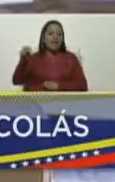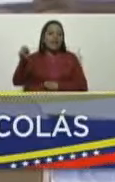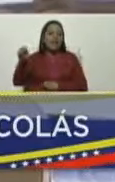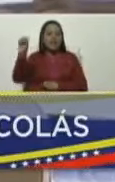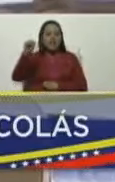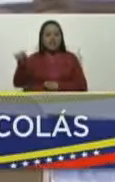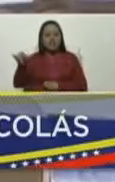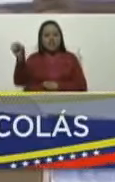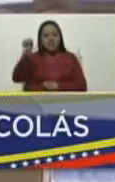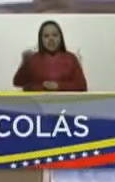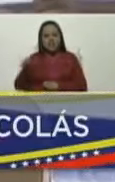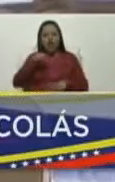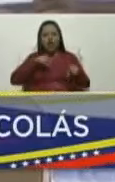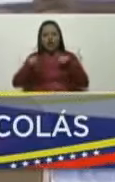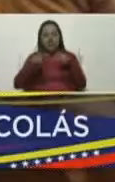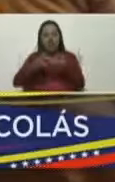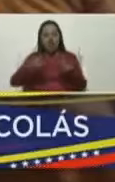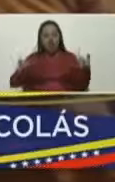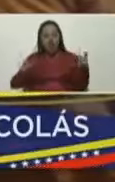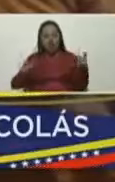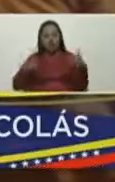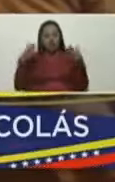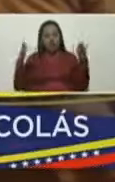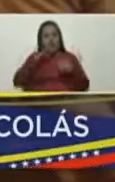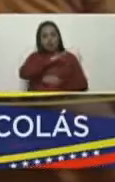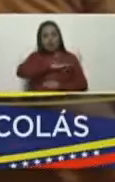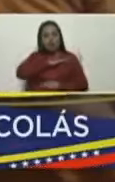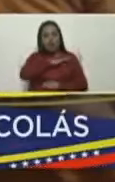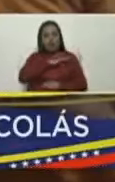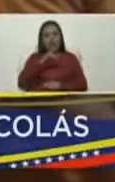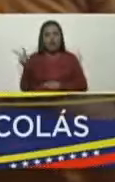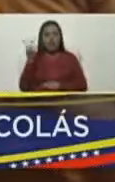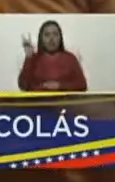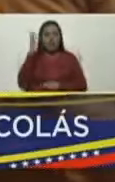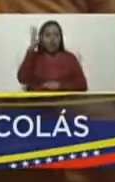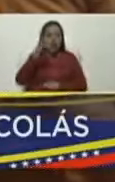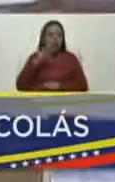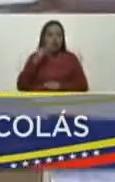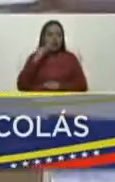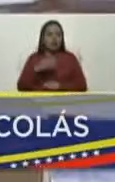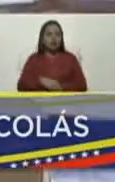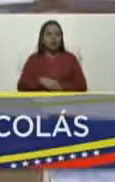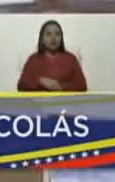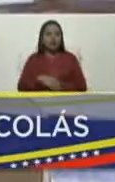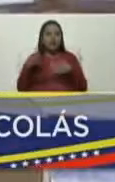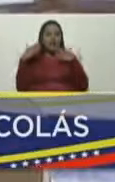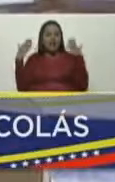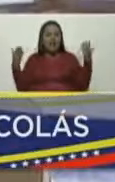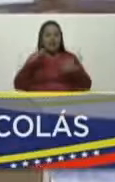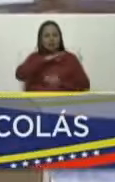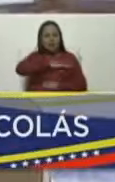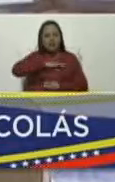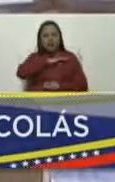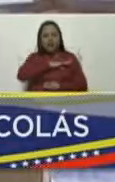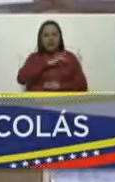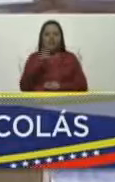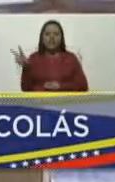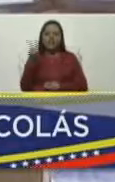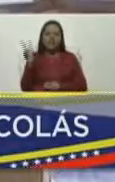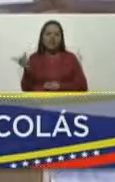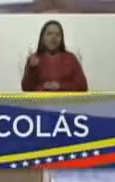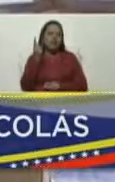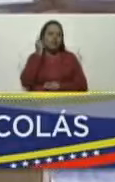la gran misión Venezuela Joven, Venezuela Juventud, la gran misión Venezuela